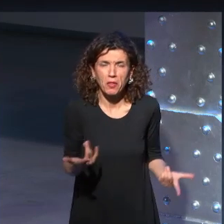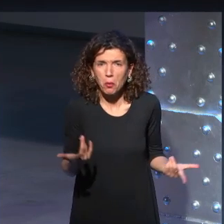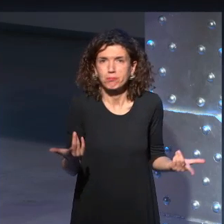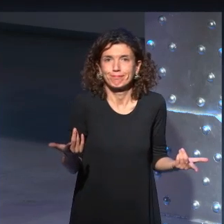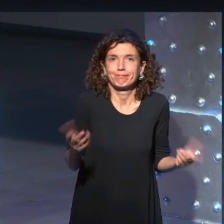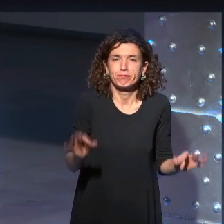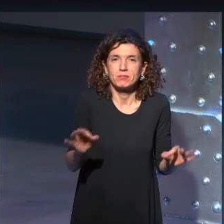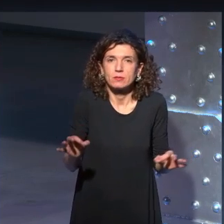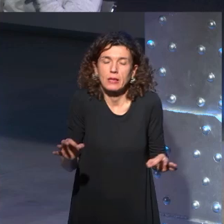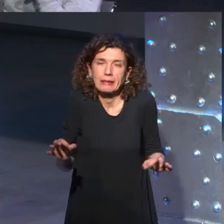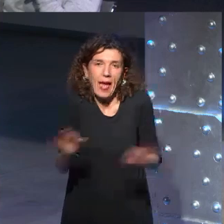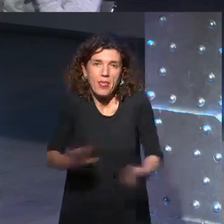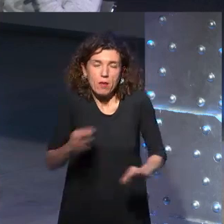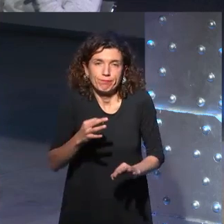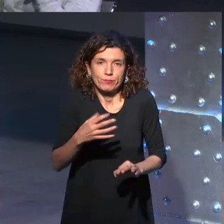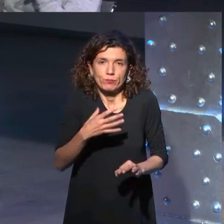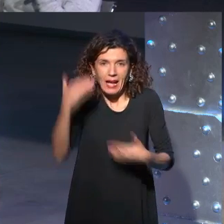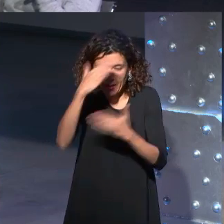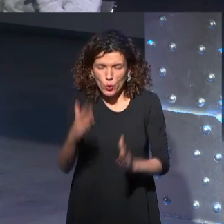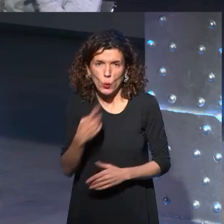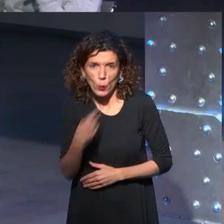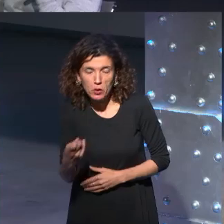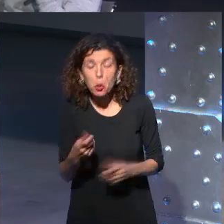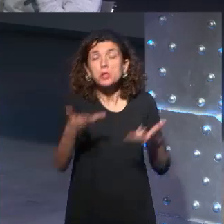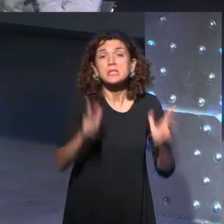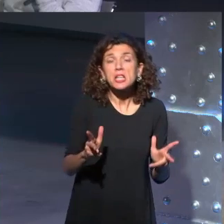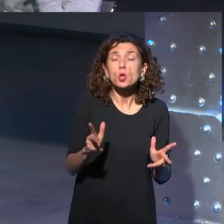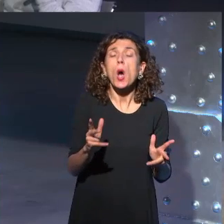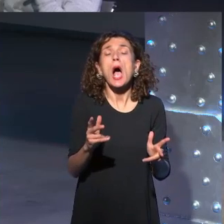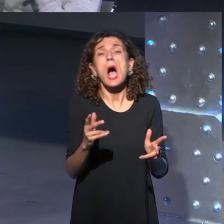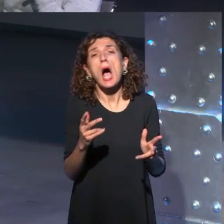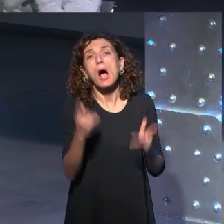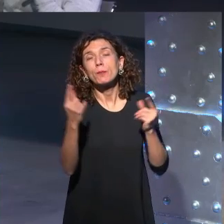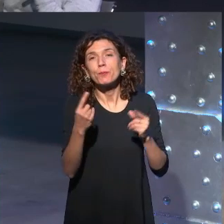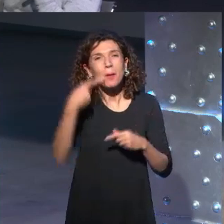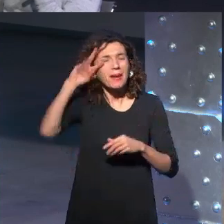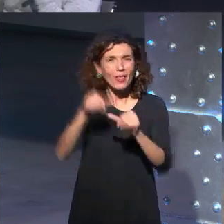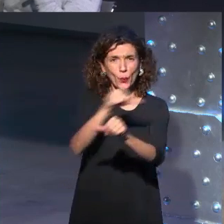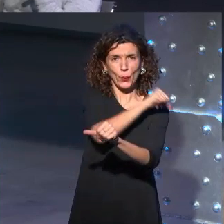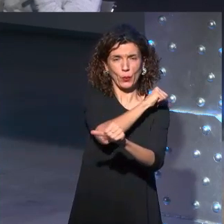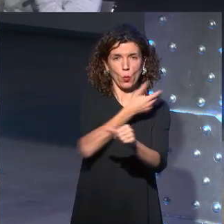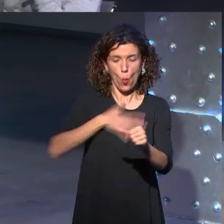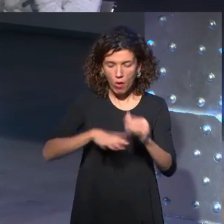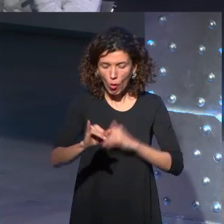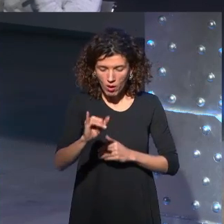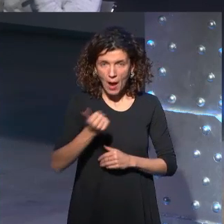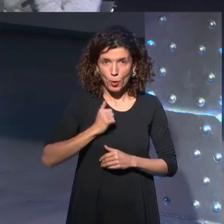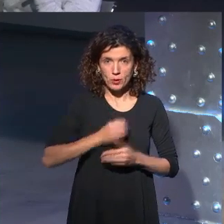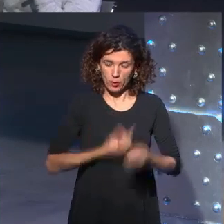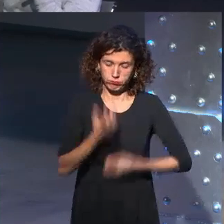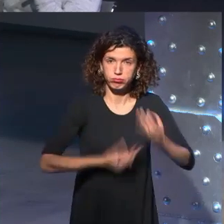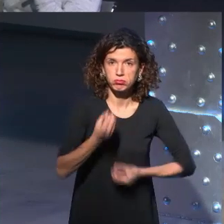acaba, no sé nada. Yo me siento con algunas vivencias personales, que sí tiene algo,